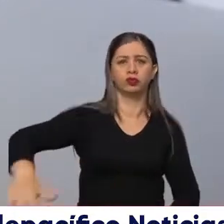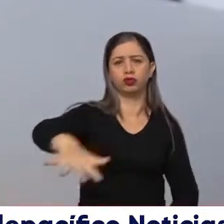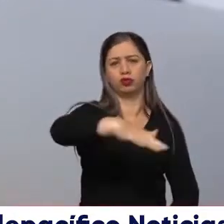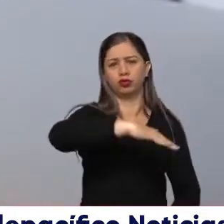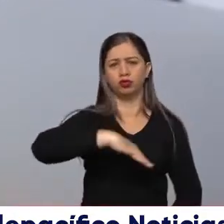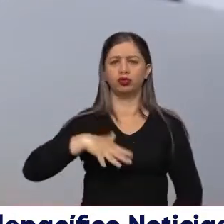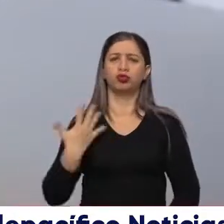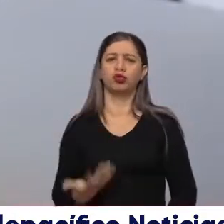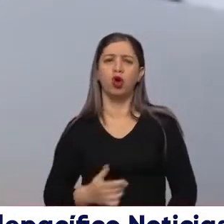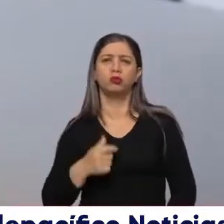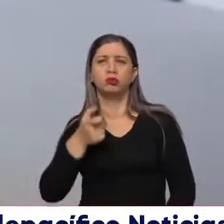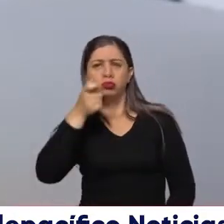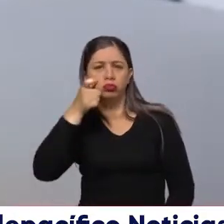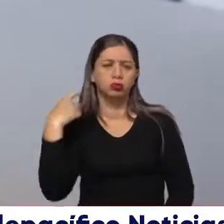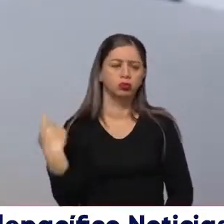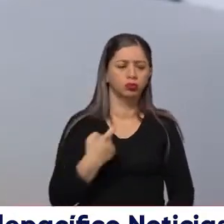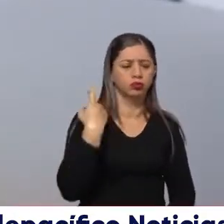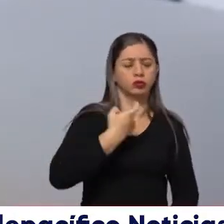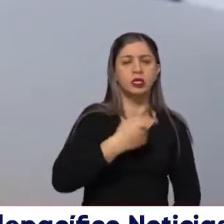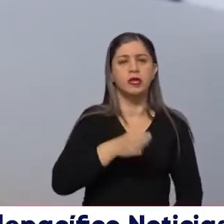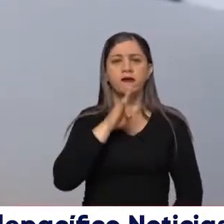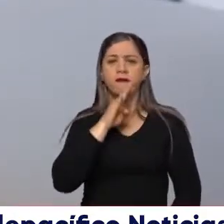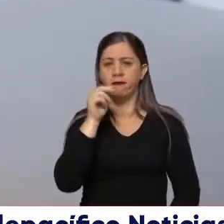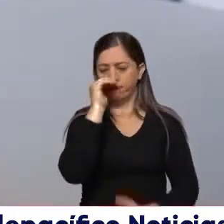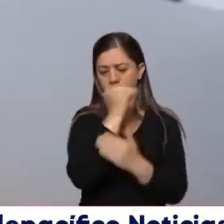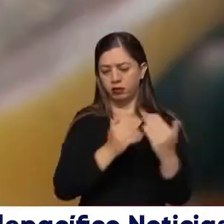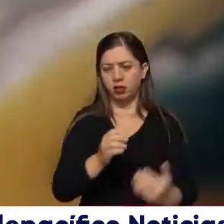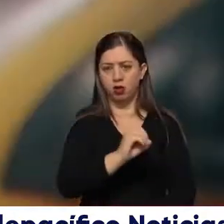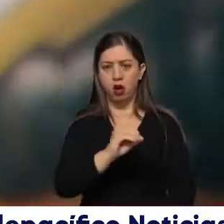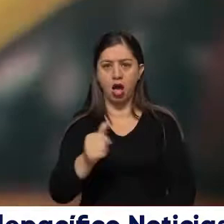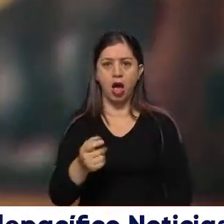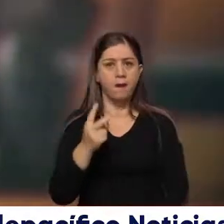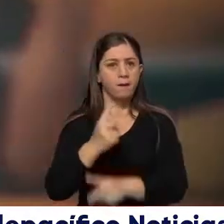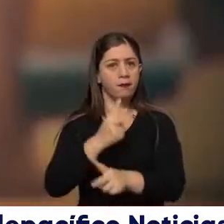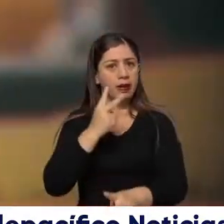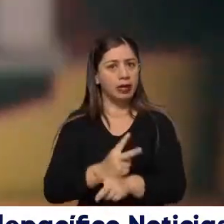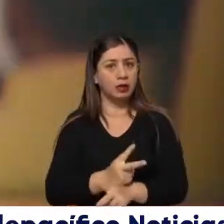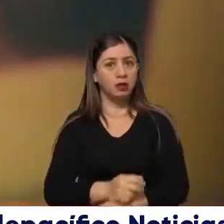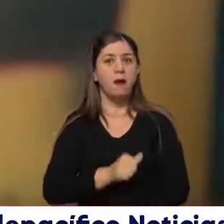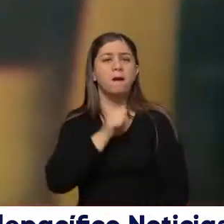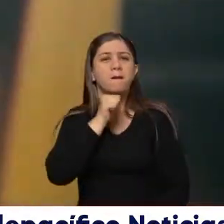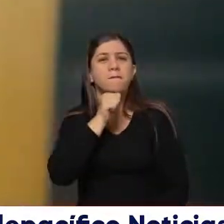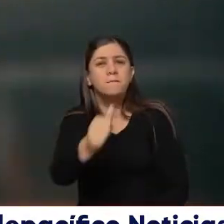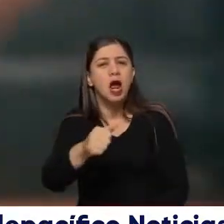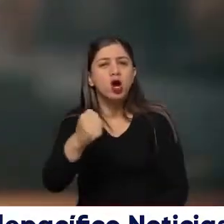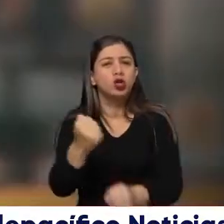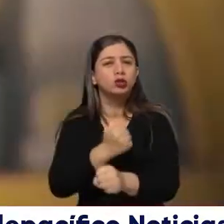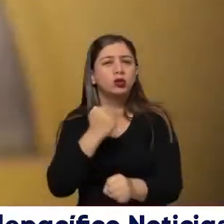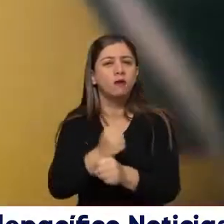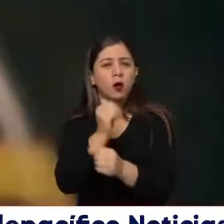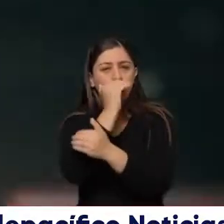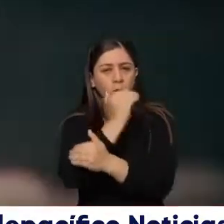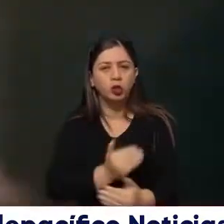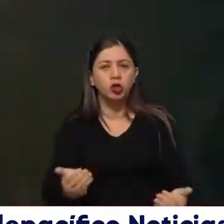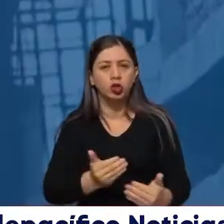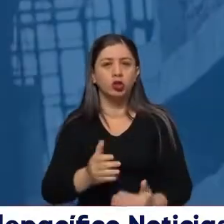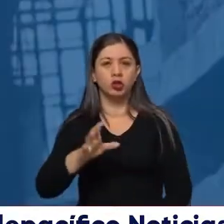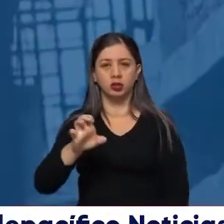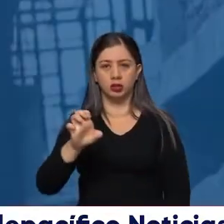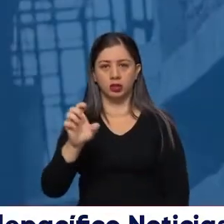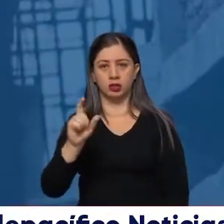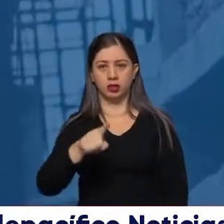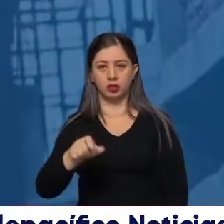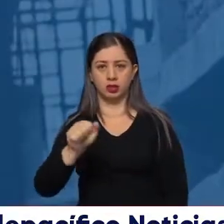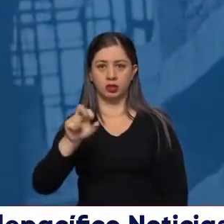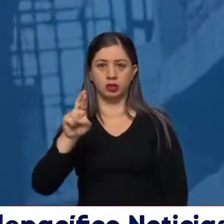nacional, mirando y evaluando cuáles son los niños y niñas que están en riesgo. Las regiones con mayor índice de trabajo infantil son Cesar con